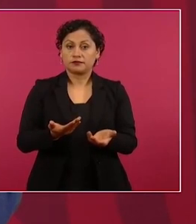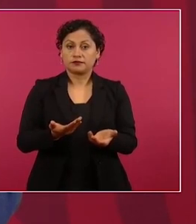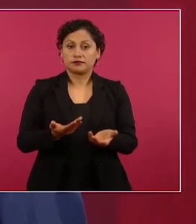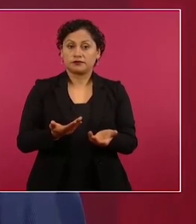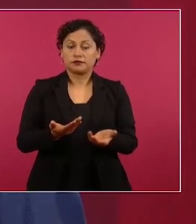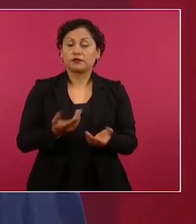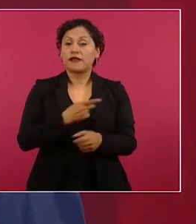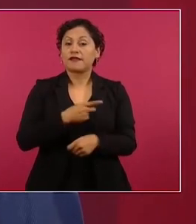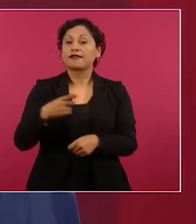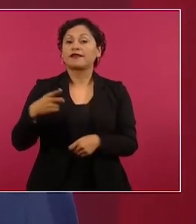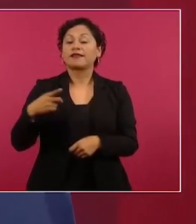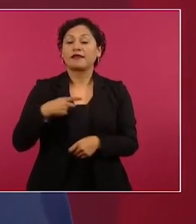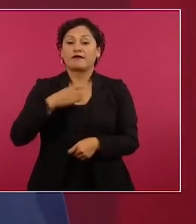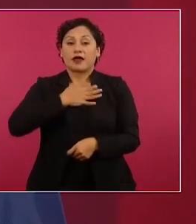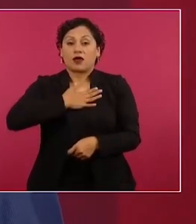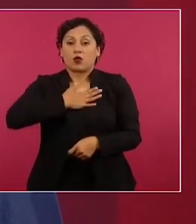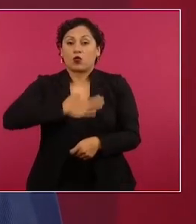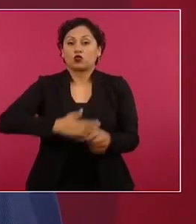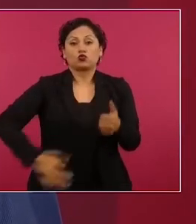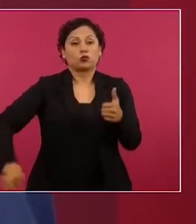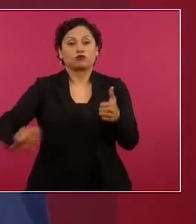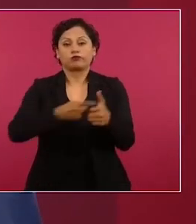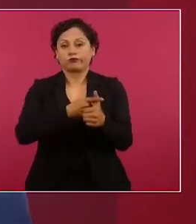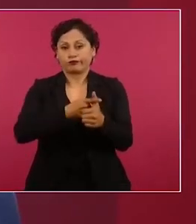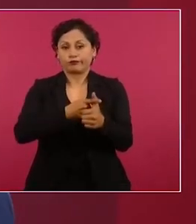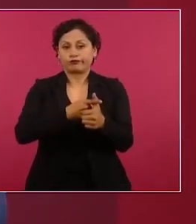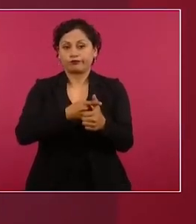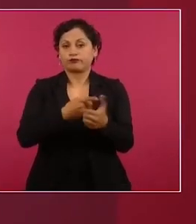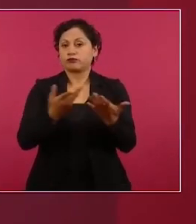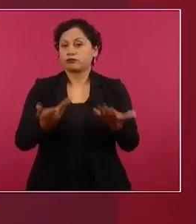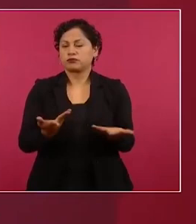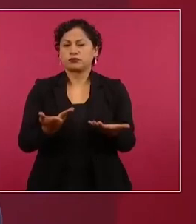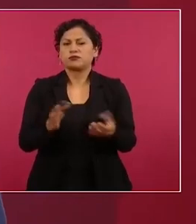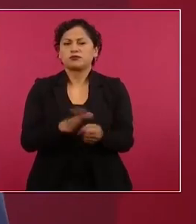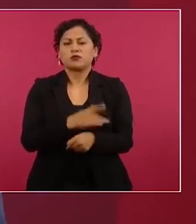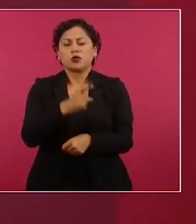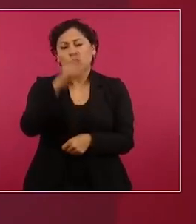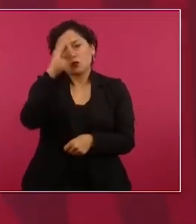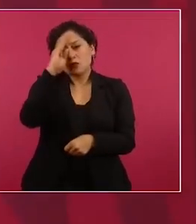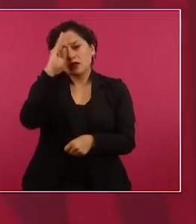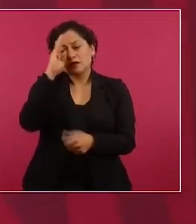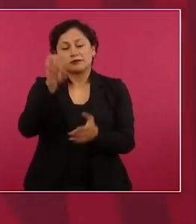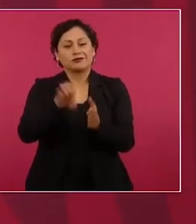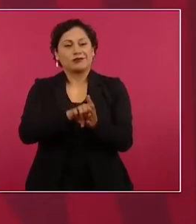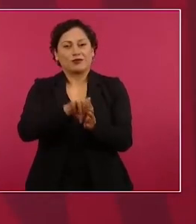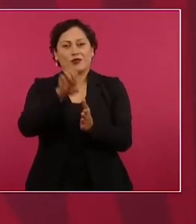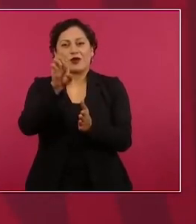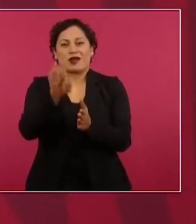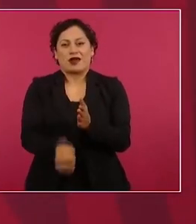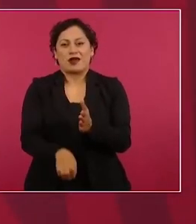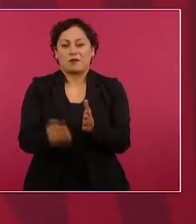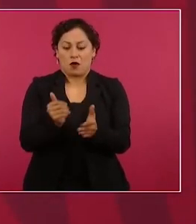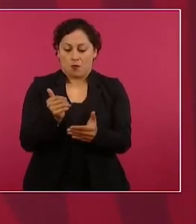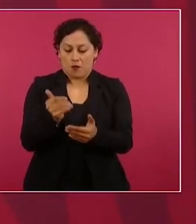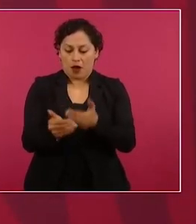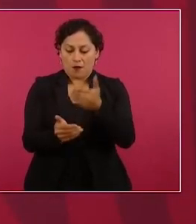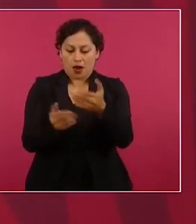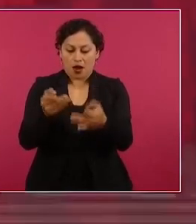por delante la justicia. No es posible que por un asunto de